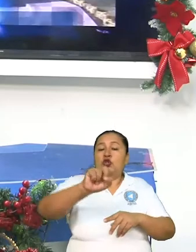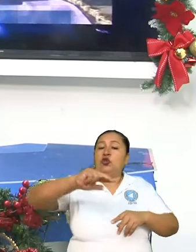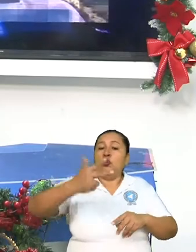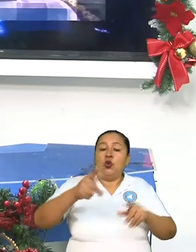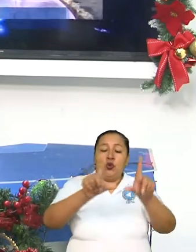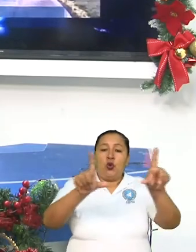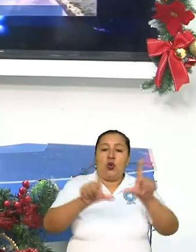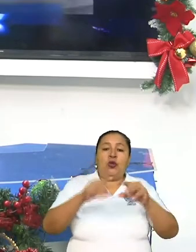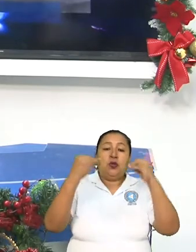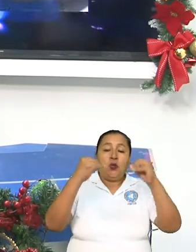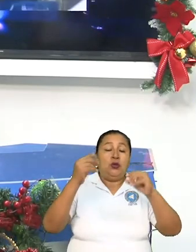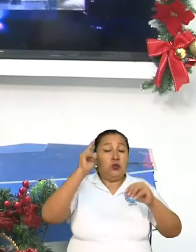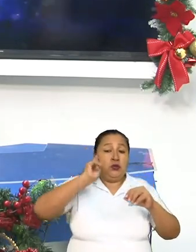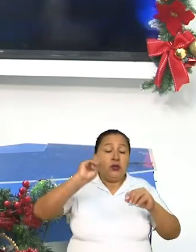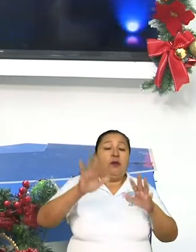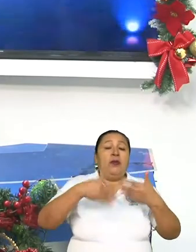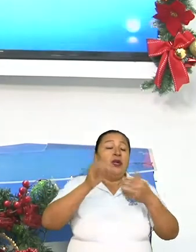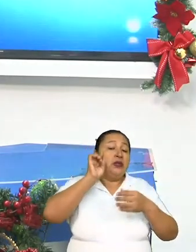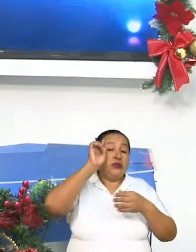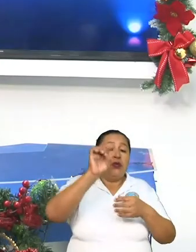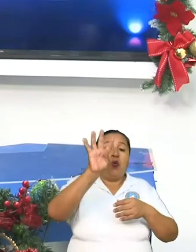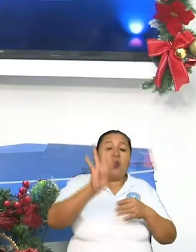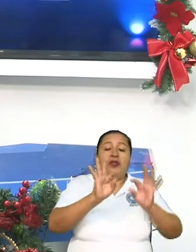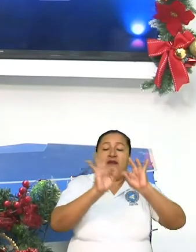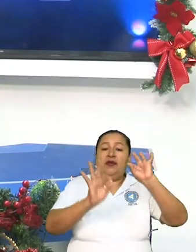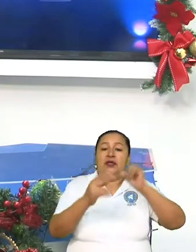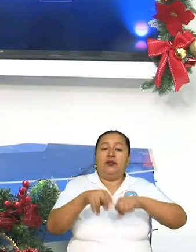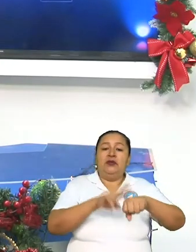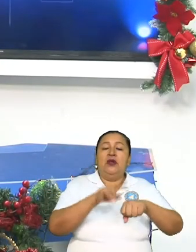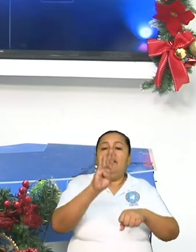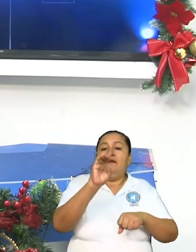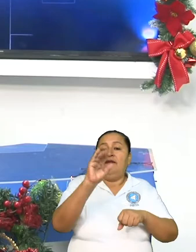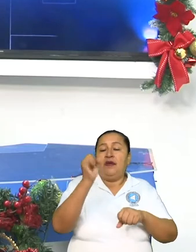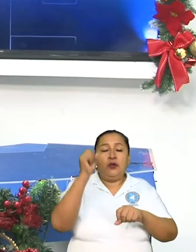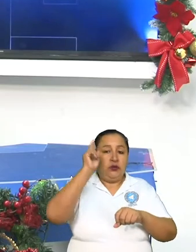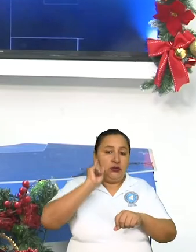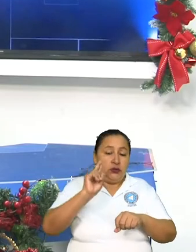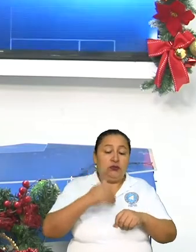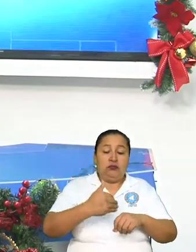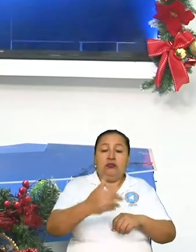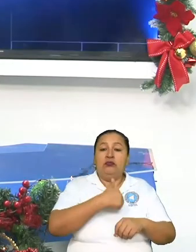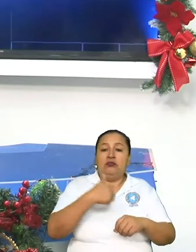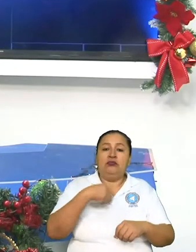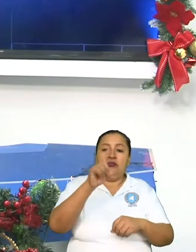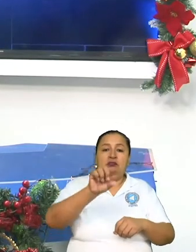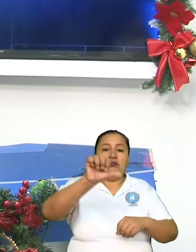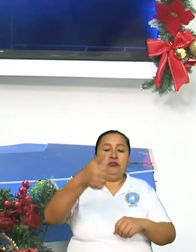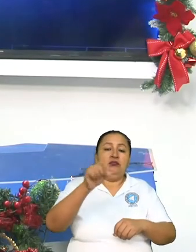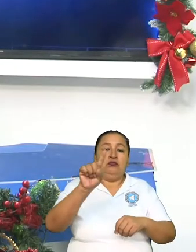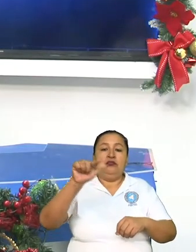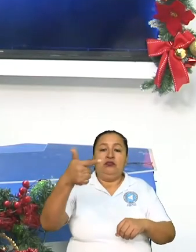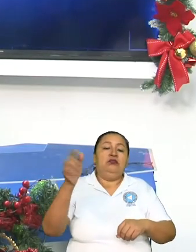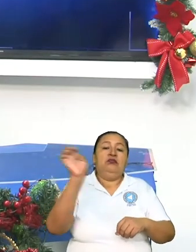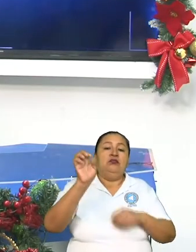recintos de educación superior para el desarrollo de la Cuarta Feria Nacional de Becas Universitarias, la que tendrá lugar el 16 y 17 de